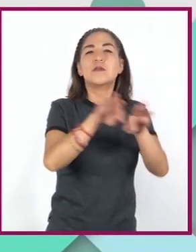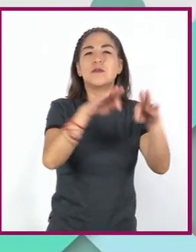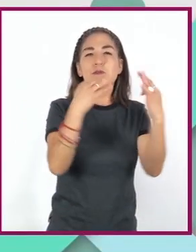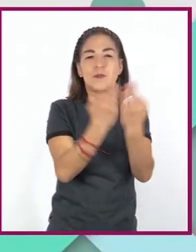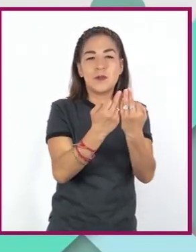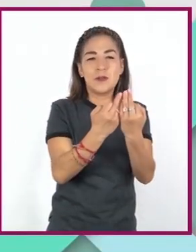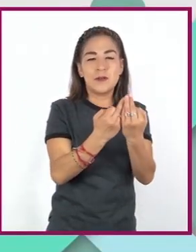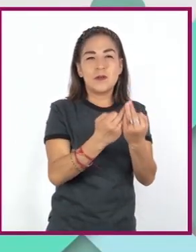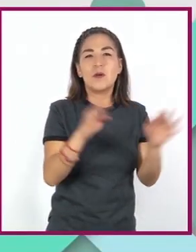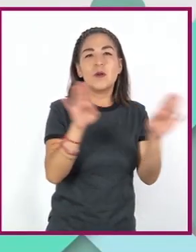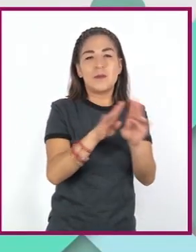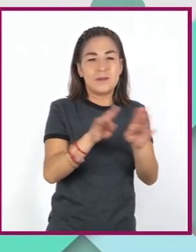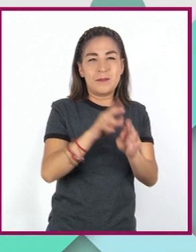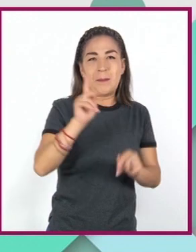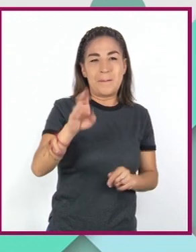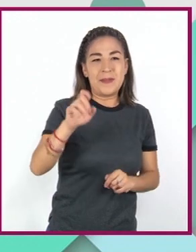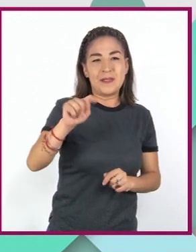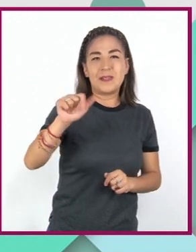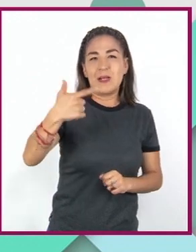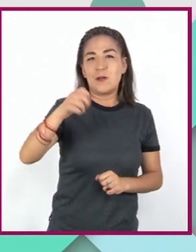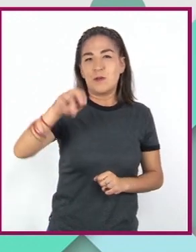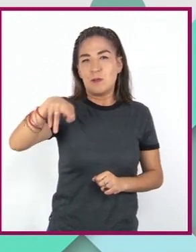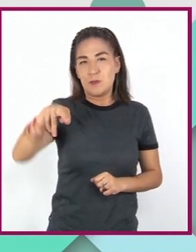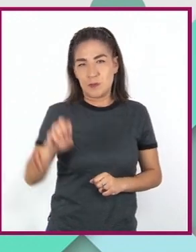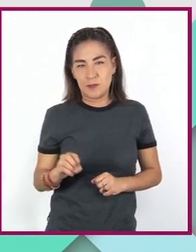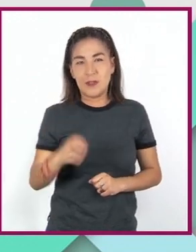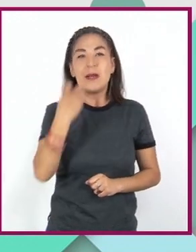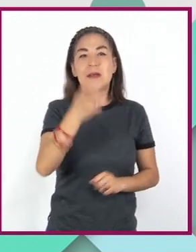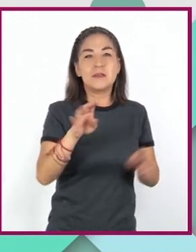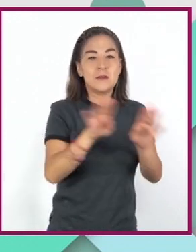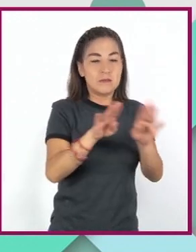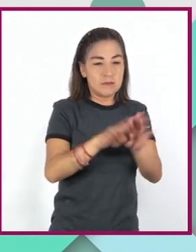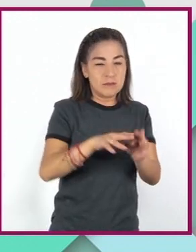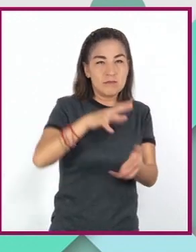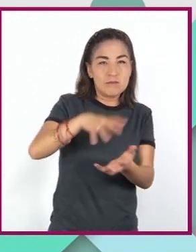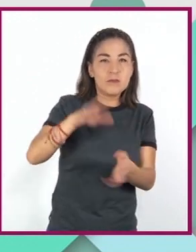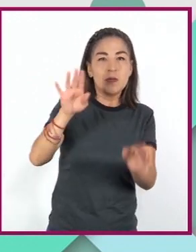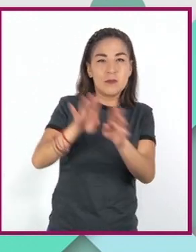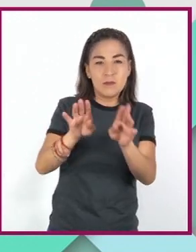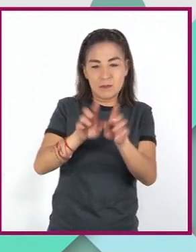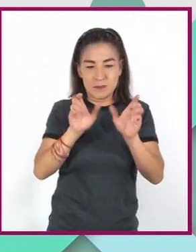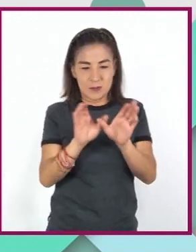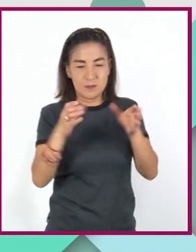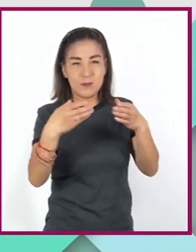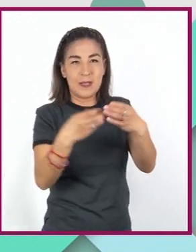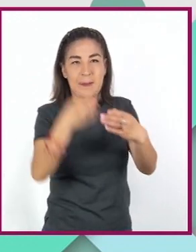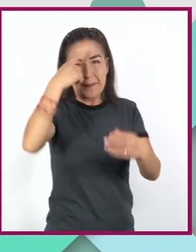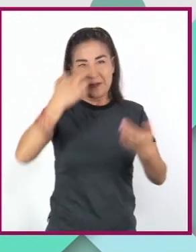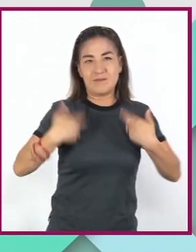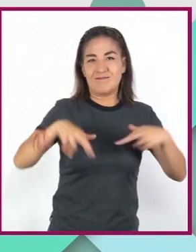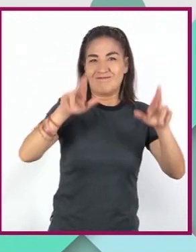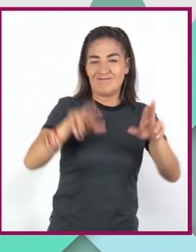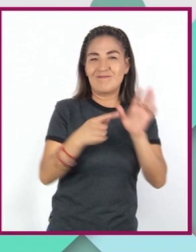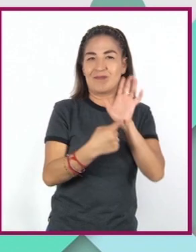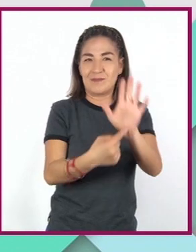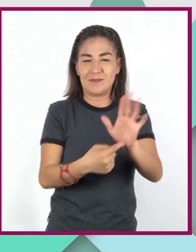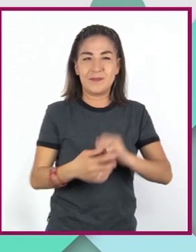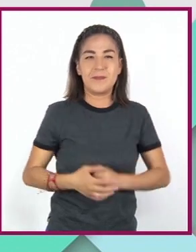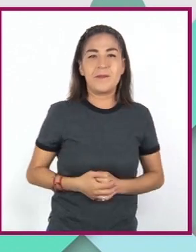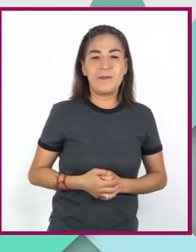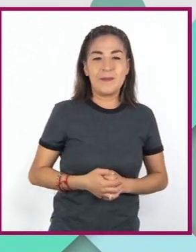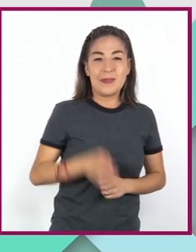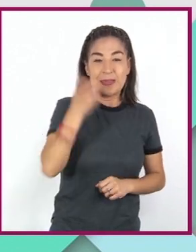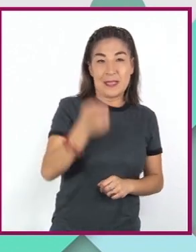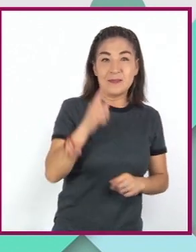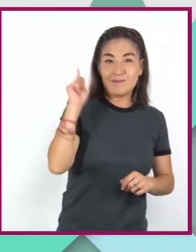de prisma pentagonal y se trazó un cuerpo geométrico para representarla. En este caso, sabemos que el